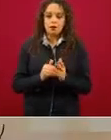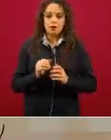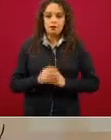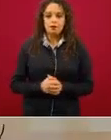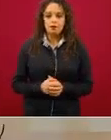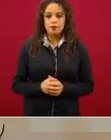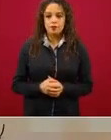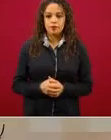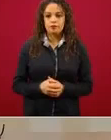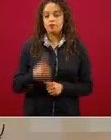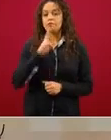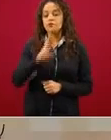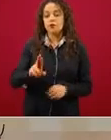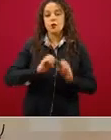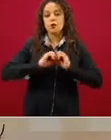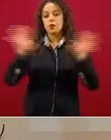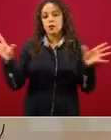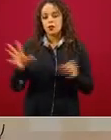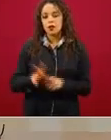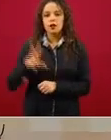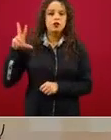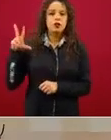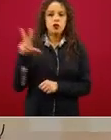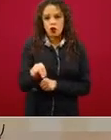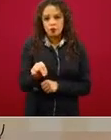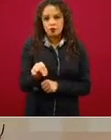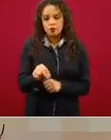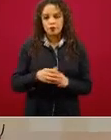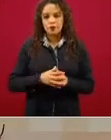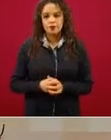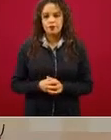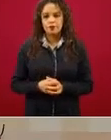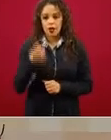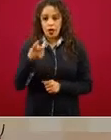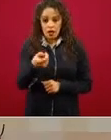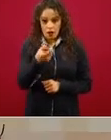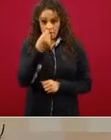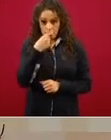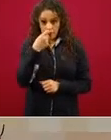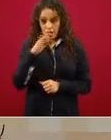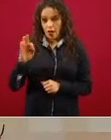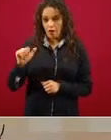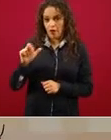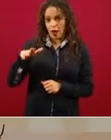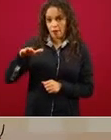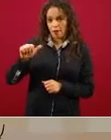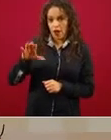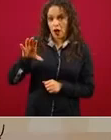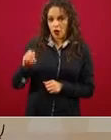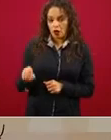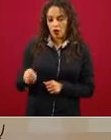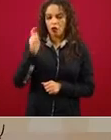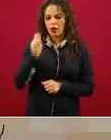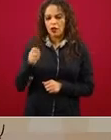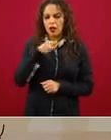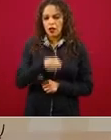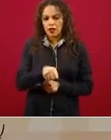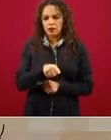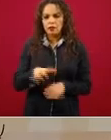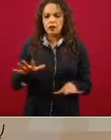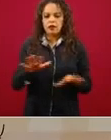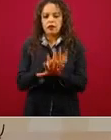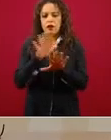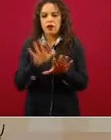clara es no. Tenemos este fármaco, es un inmunomodulador,